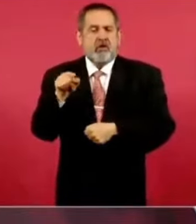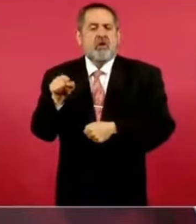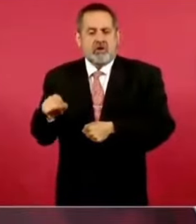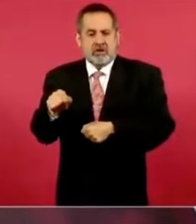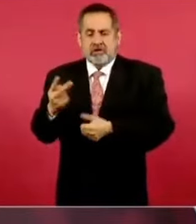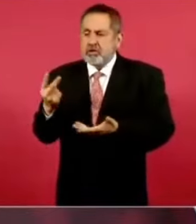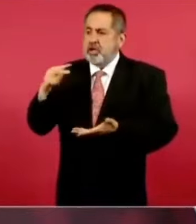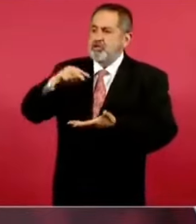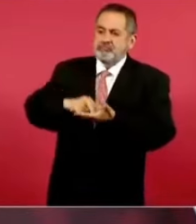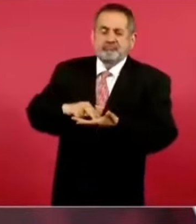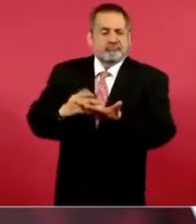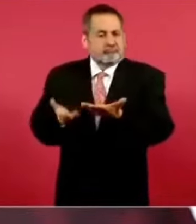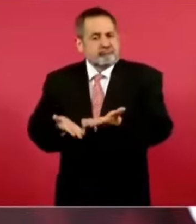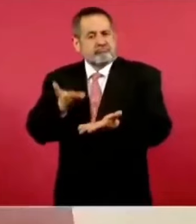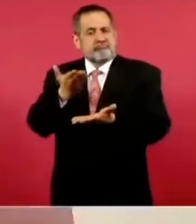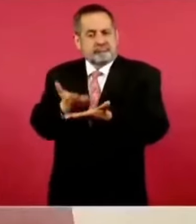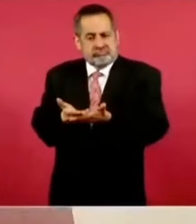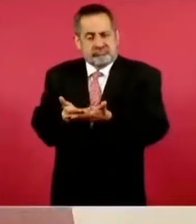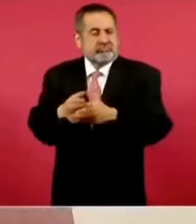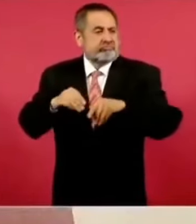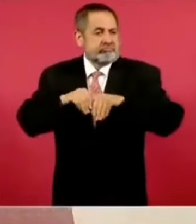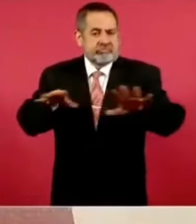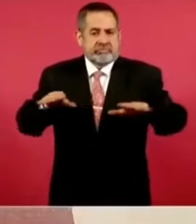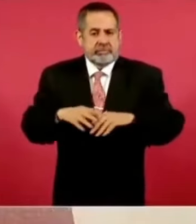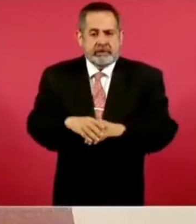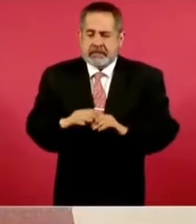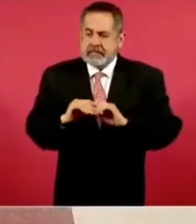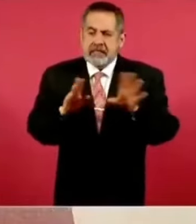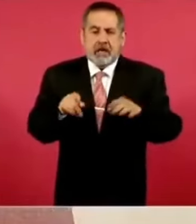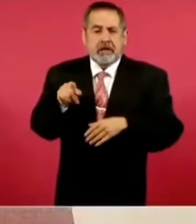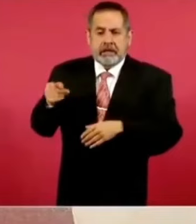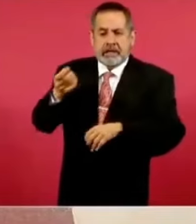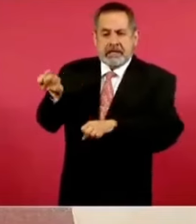febrero. Desde luego, la secretaria